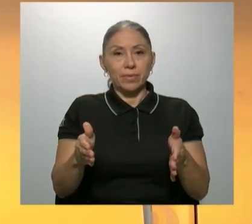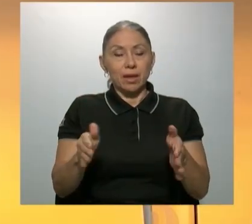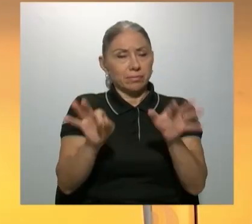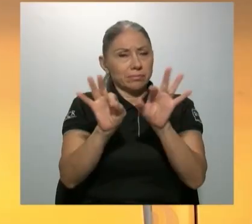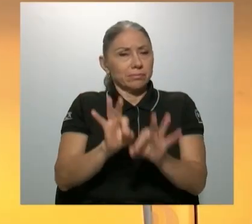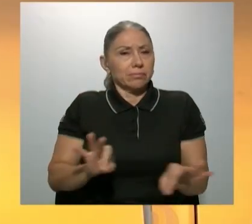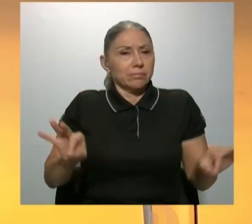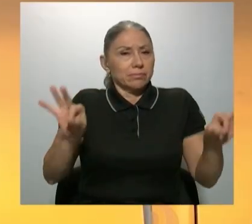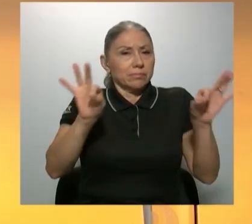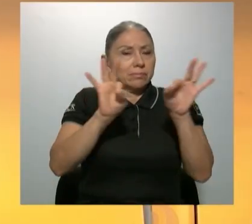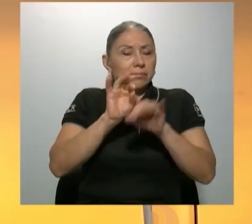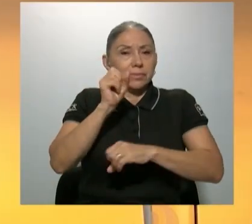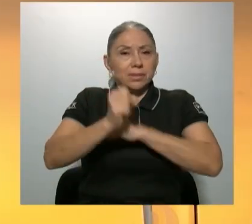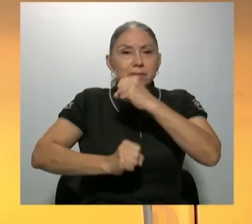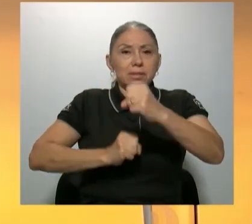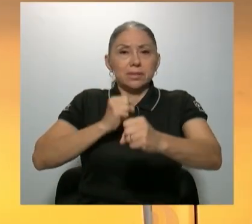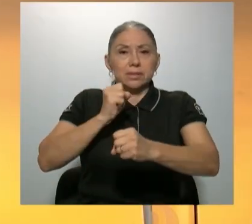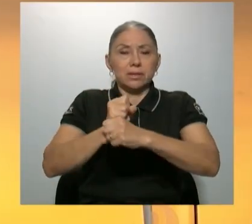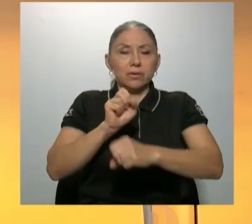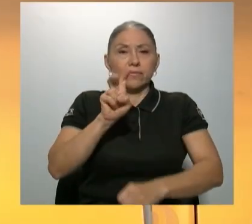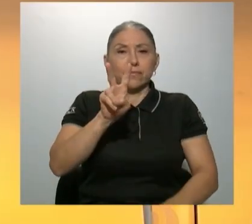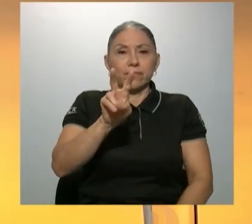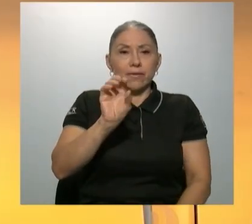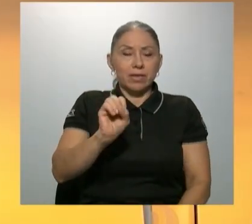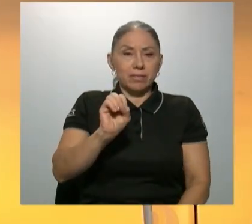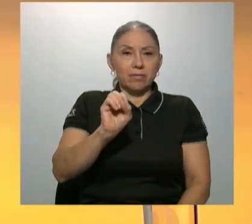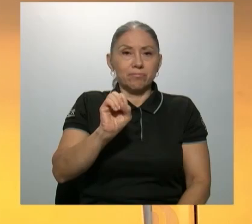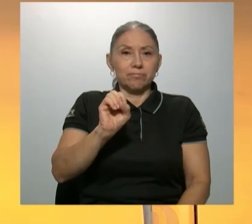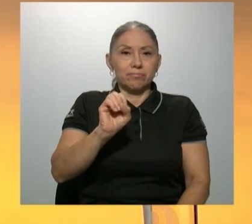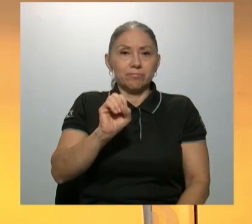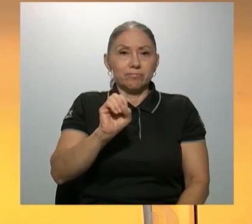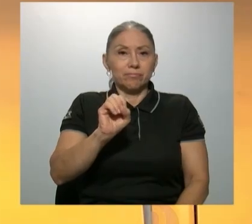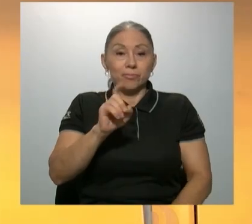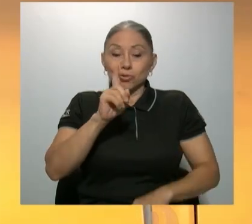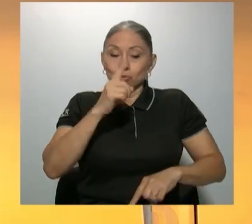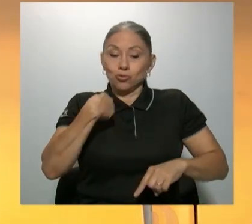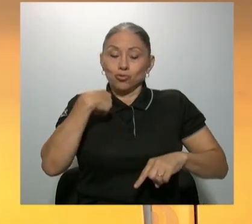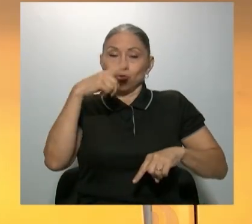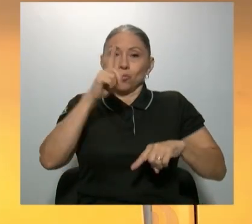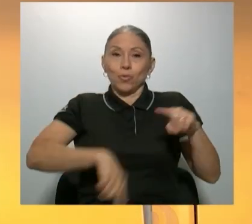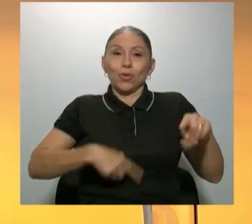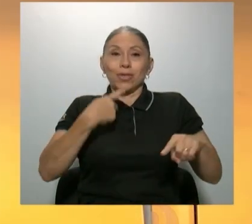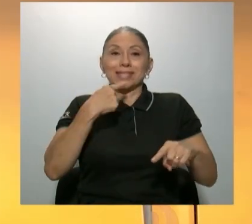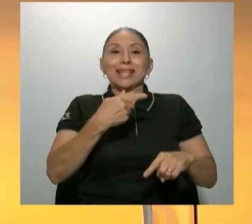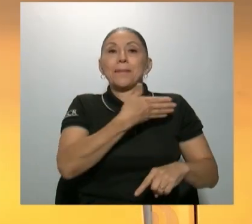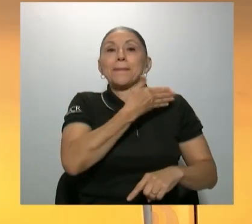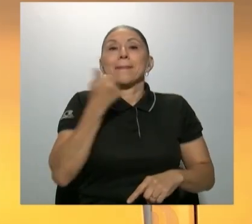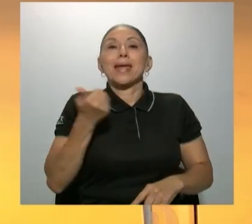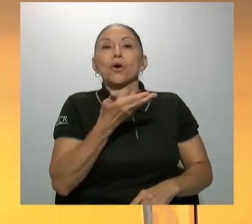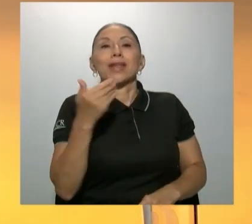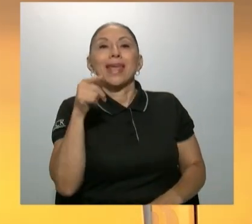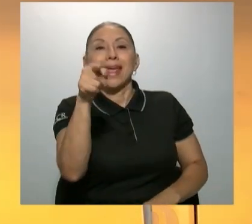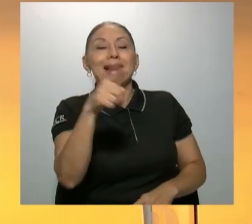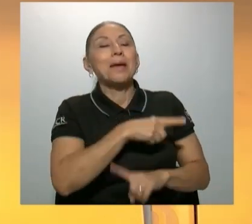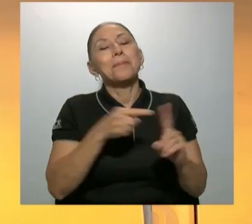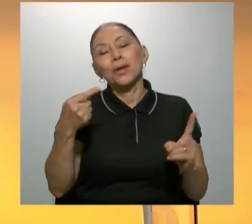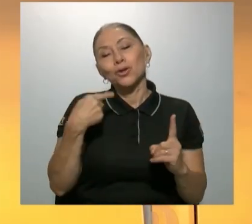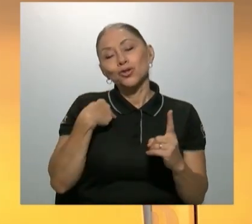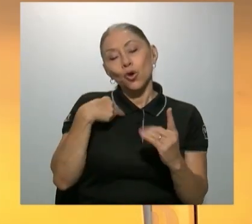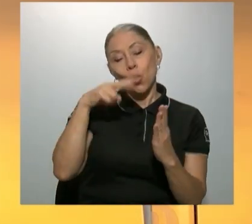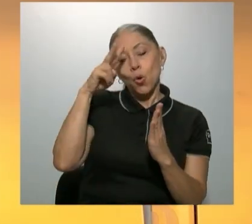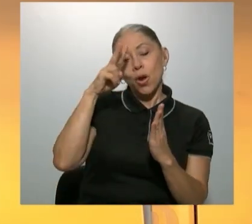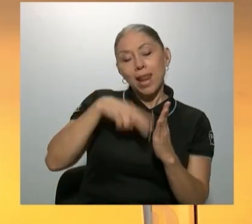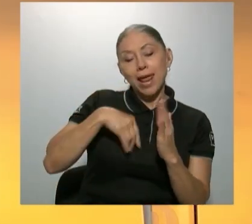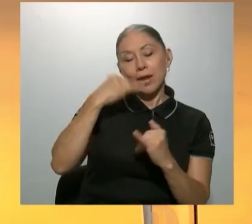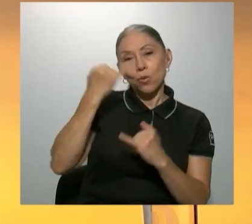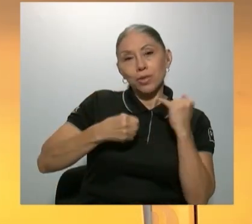destacados del siglo XX, y no lo puedo decir mejor que él, pero sí voy a leer por última vez a don